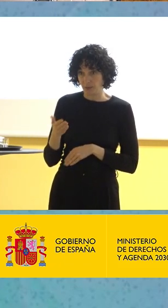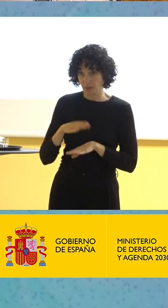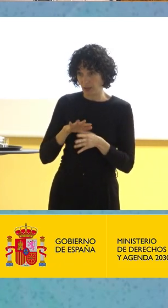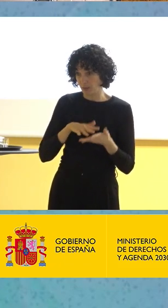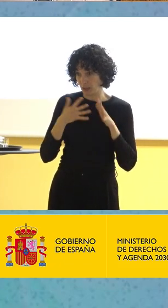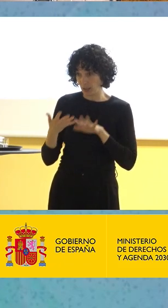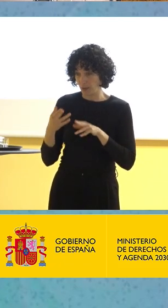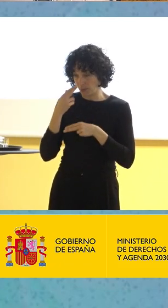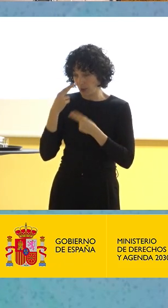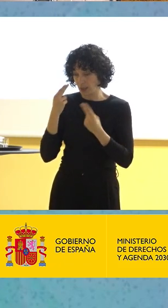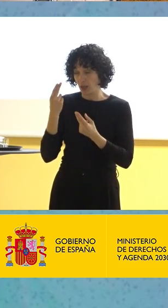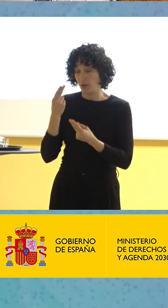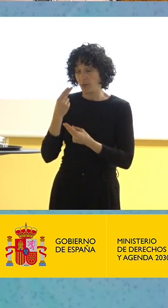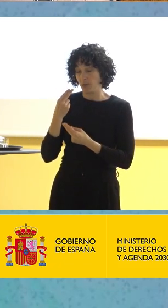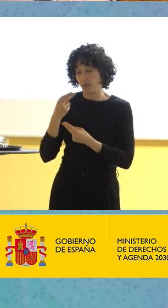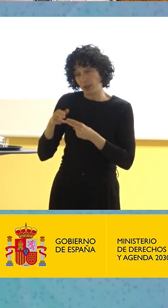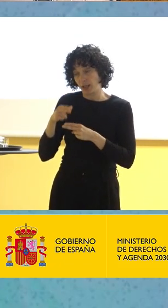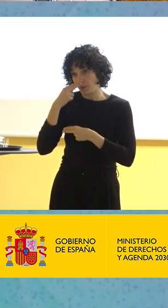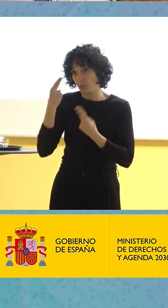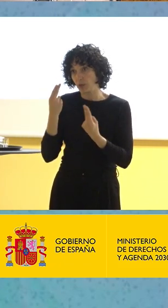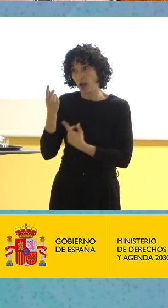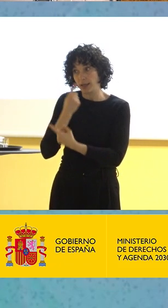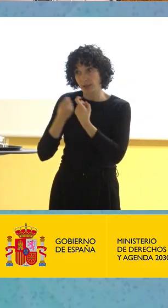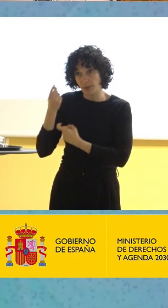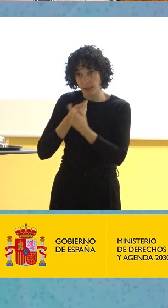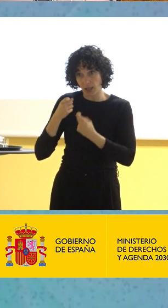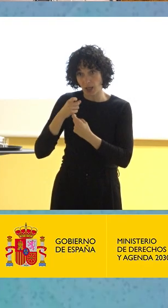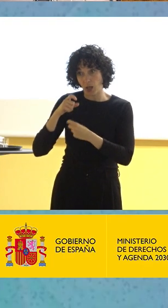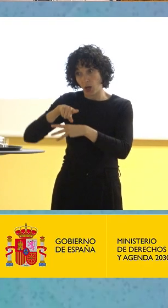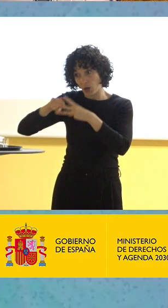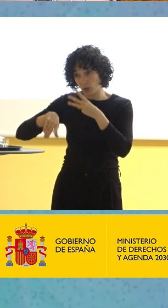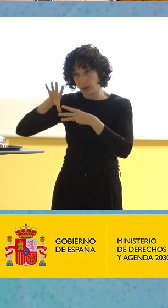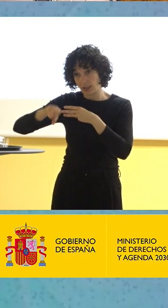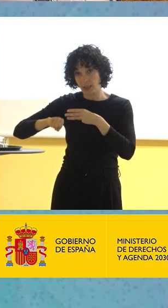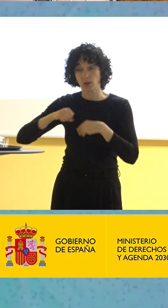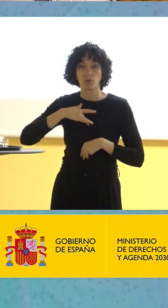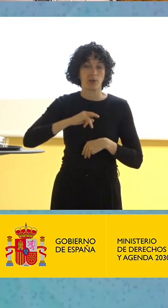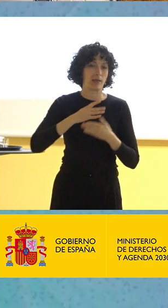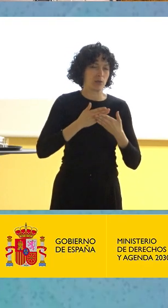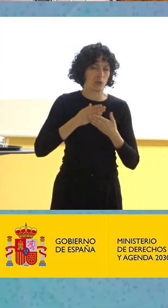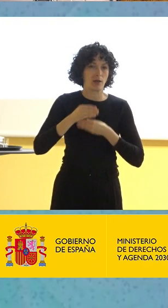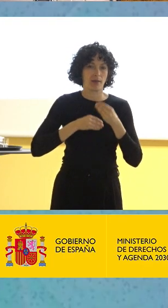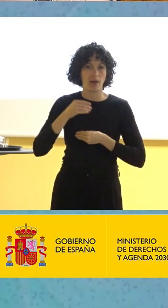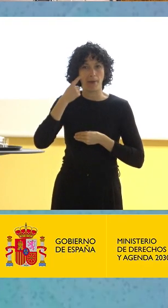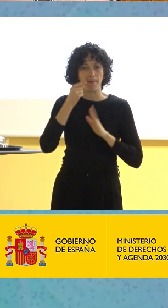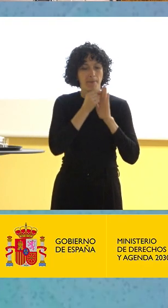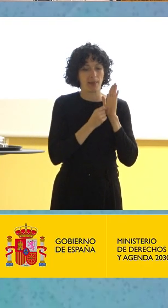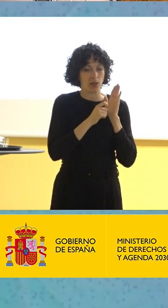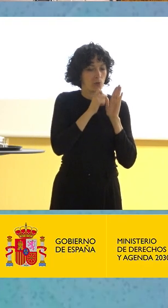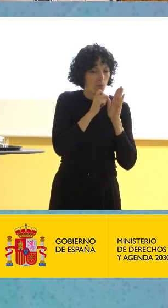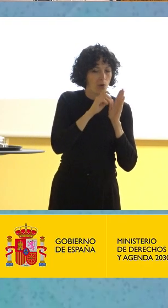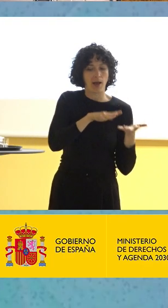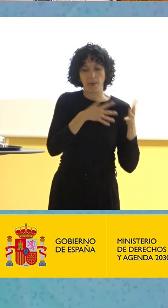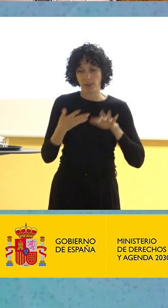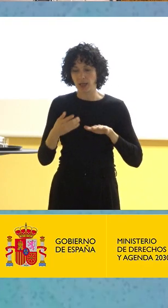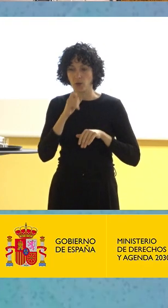implementación de esas políticas públicas de prevención, es lo que nos da lugar a poder realizar un estudio que hable de cómo son esas medidas, pero también cómo se están implementando y